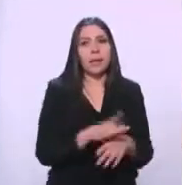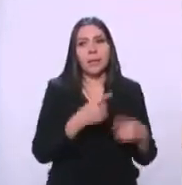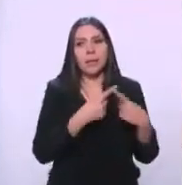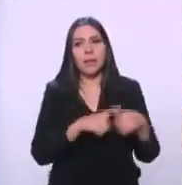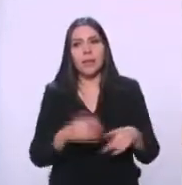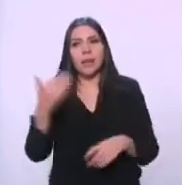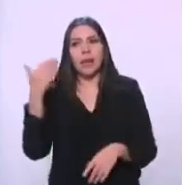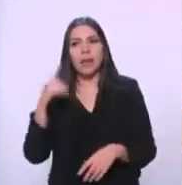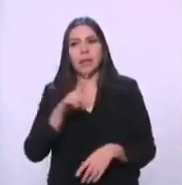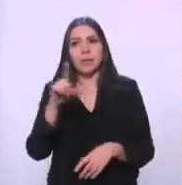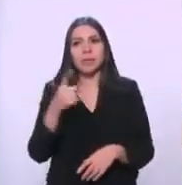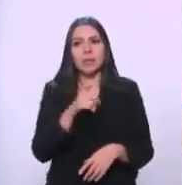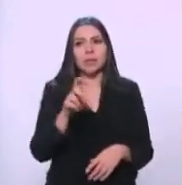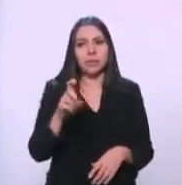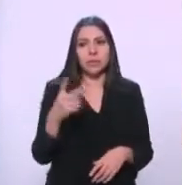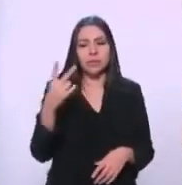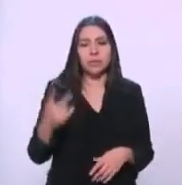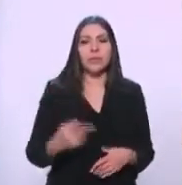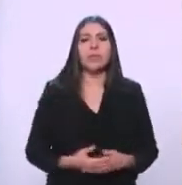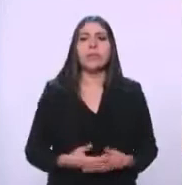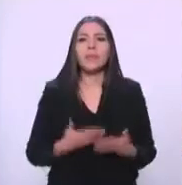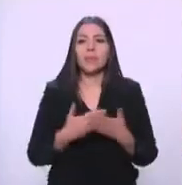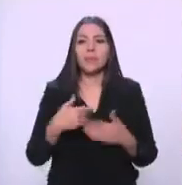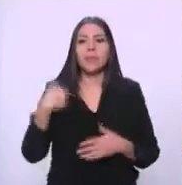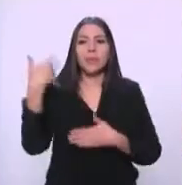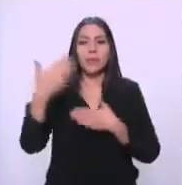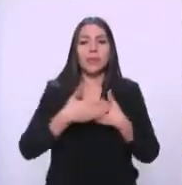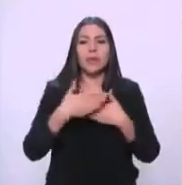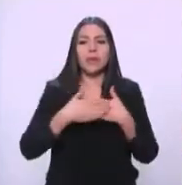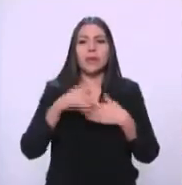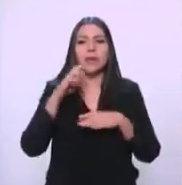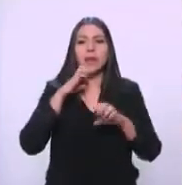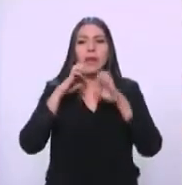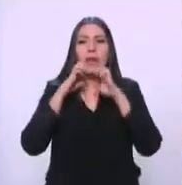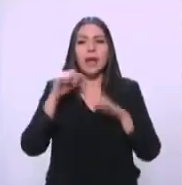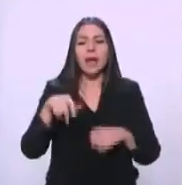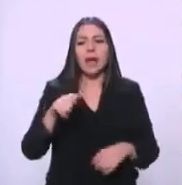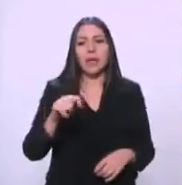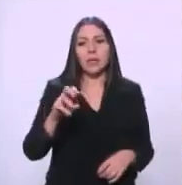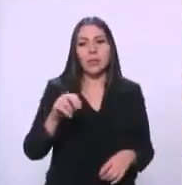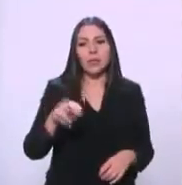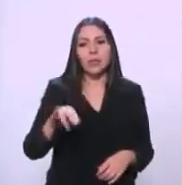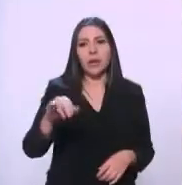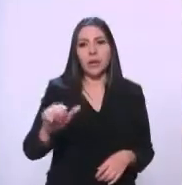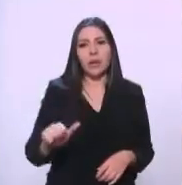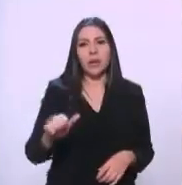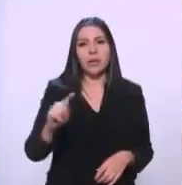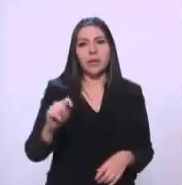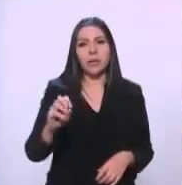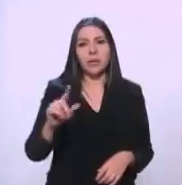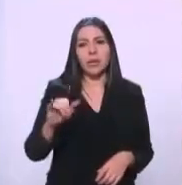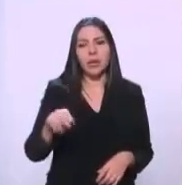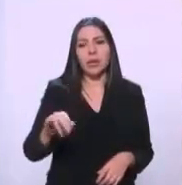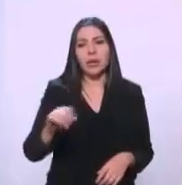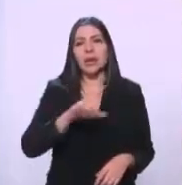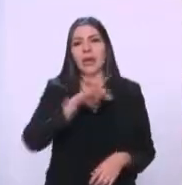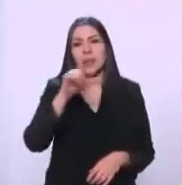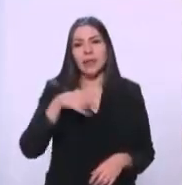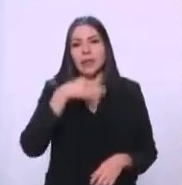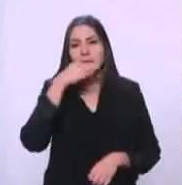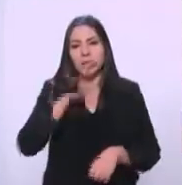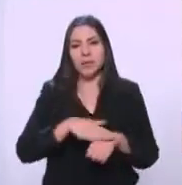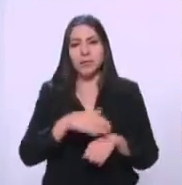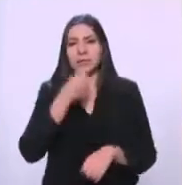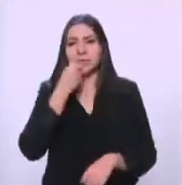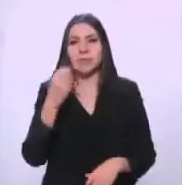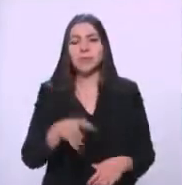coincido contigo. De hecho, les adelanto que voy a entrevistar a Antonio Tolini, que también es sí, se va a poner bueno. Se va a poner bueno.